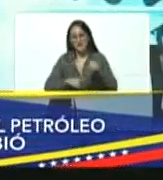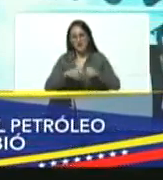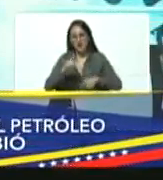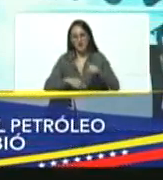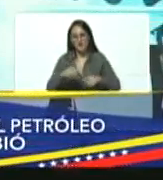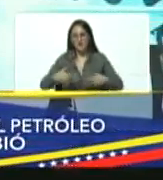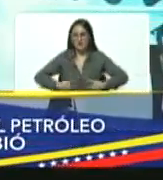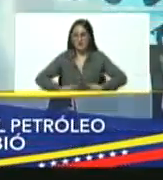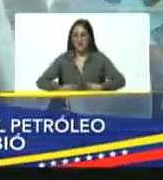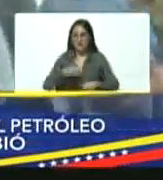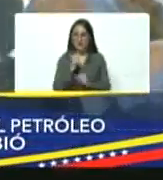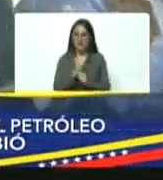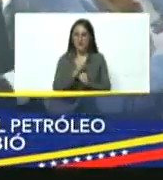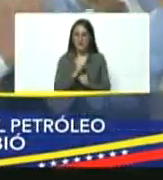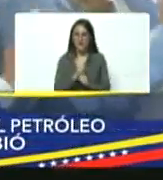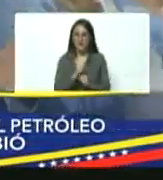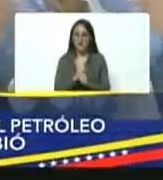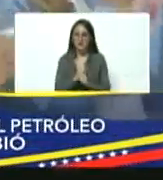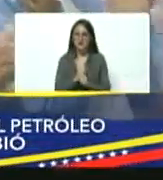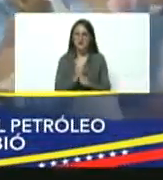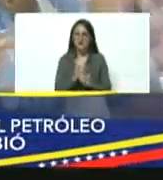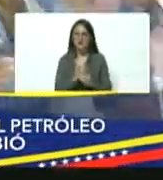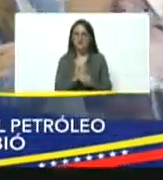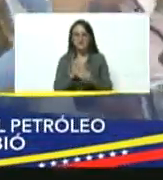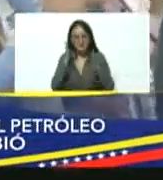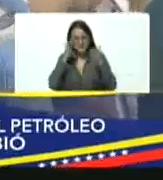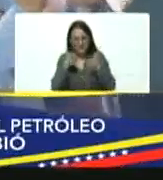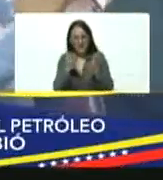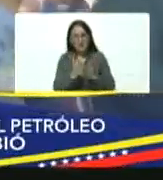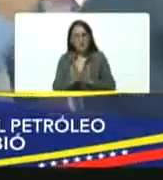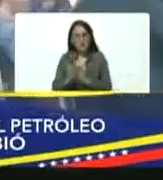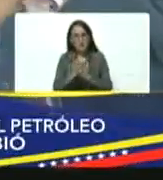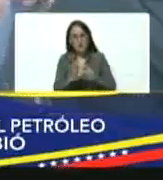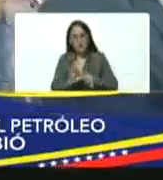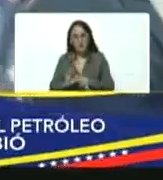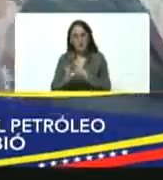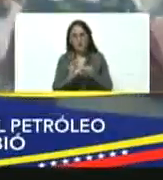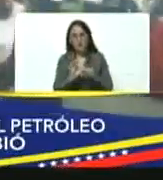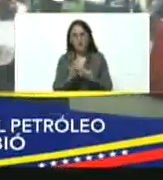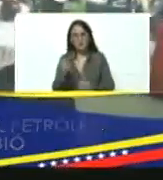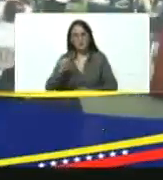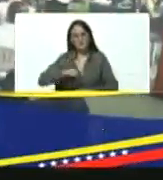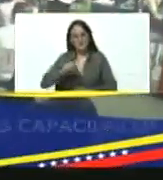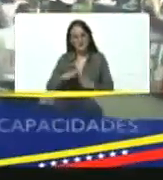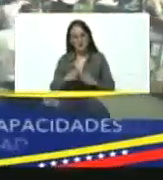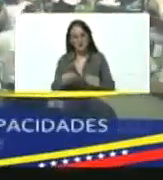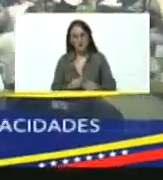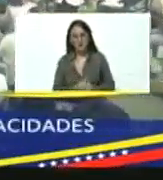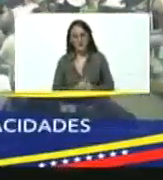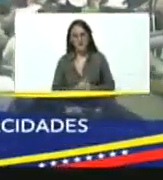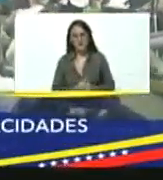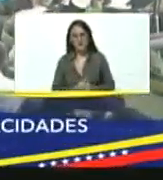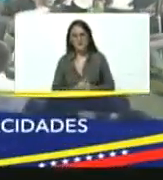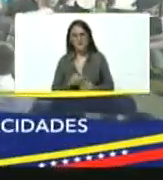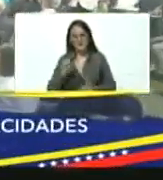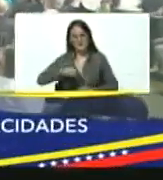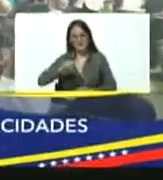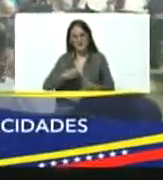pena el esfuerzo, el trabajo, la dedicación, el estudio, la unión, vale la pena todo, vale la pena